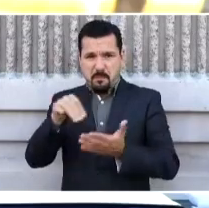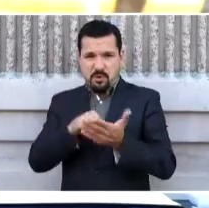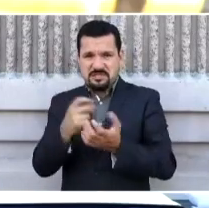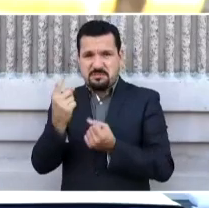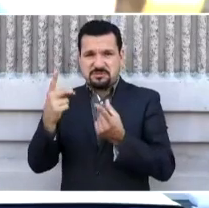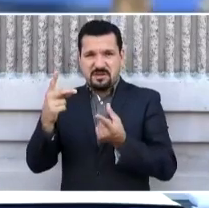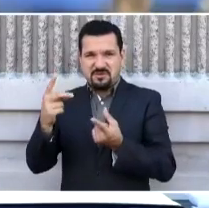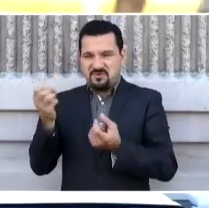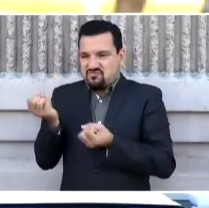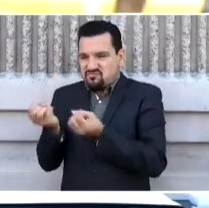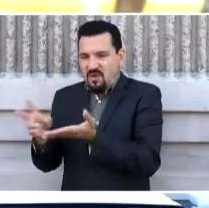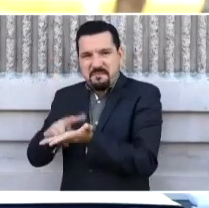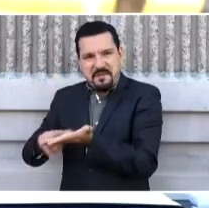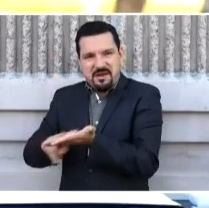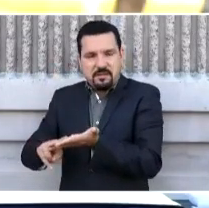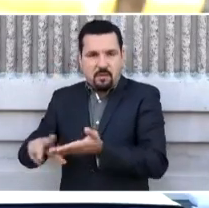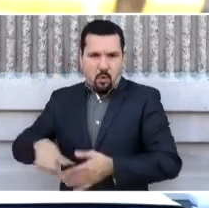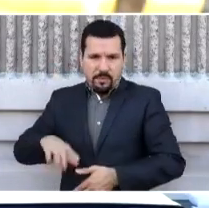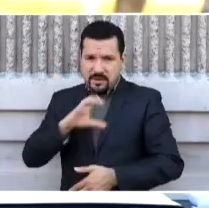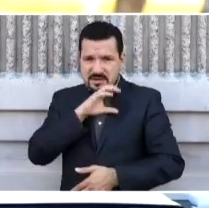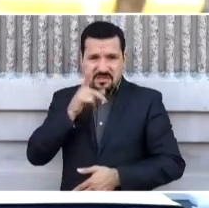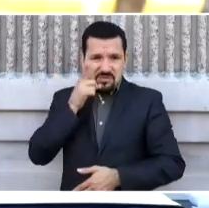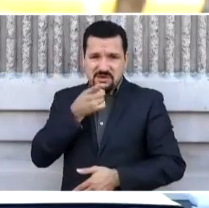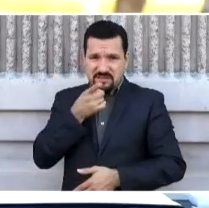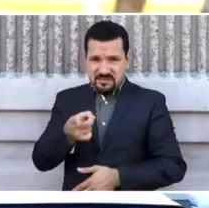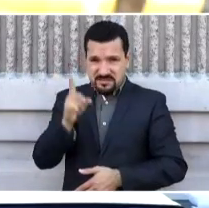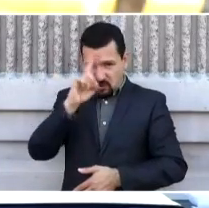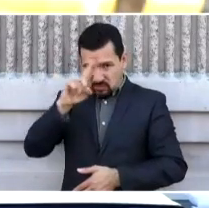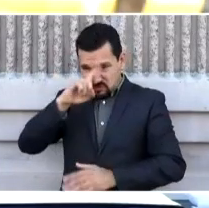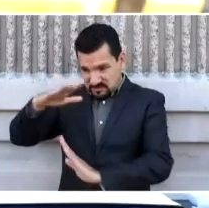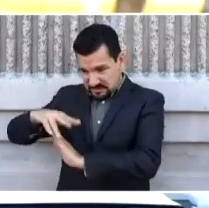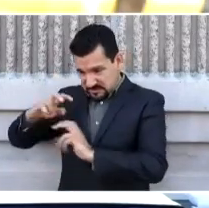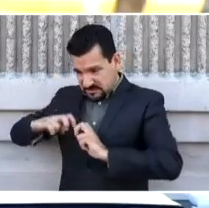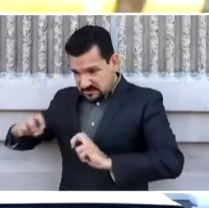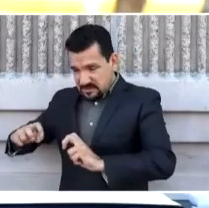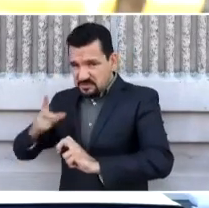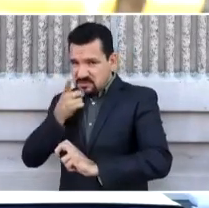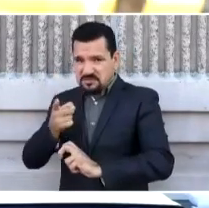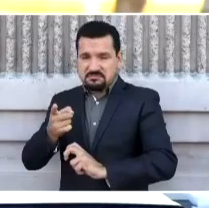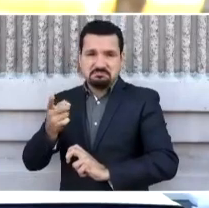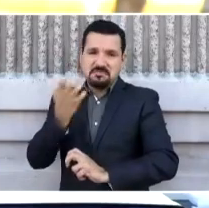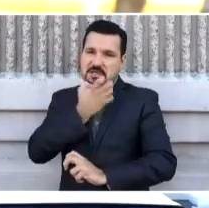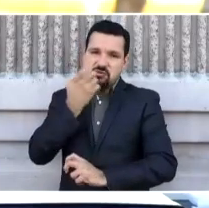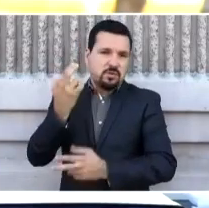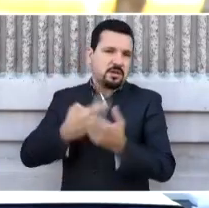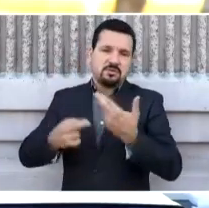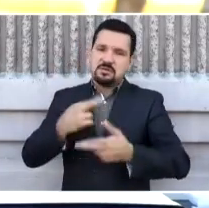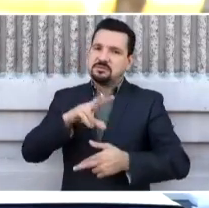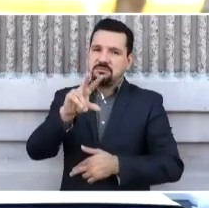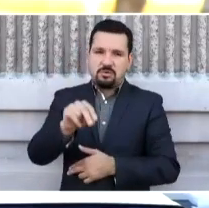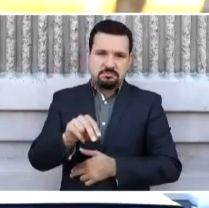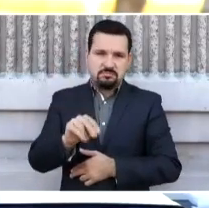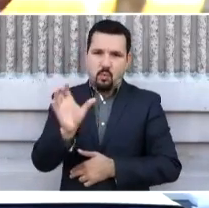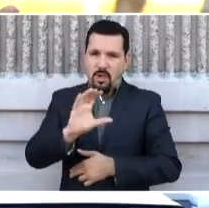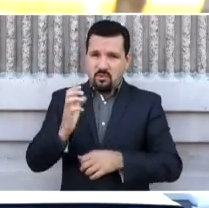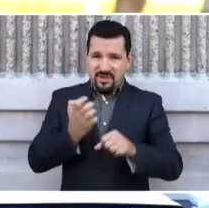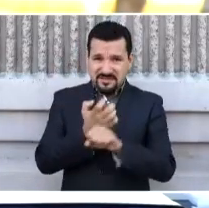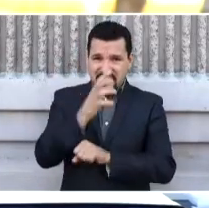en verde pueden regresar. La gobernadora y el consejo en general ha dicho, no regresan. ¿Hasta qué? Hasta que el